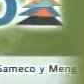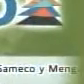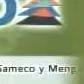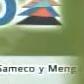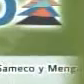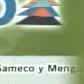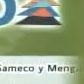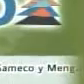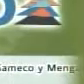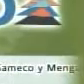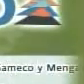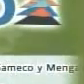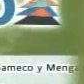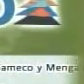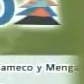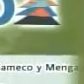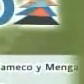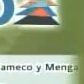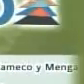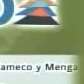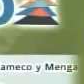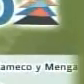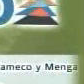Pincaso, el hogar de tus sueños.